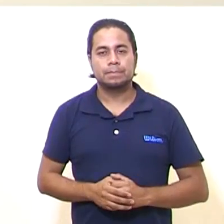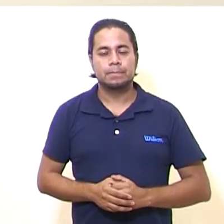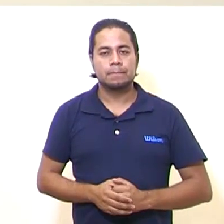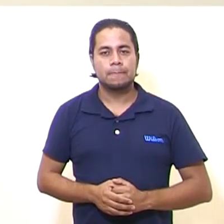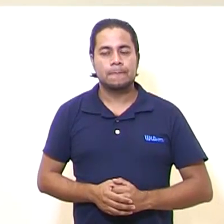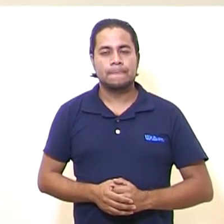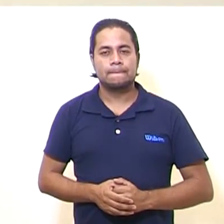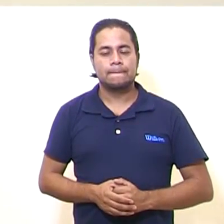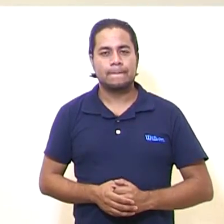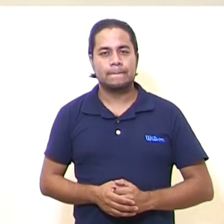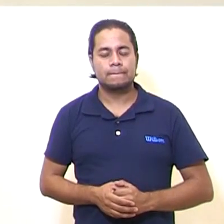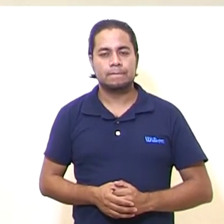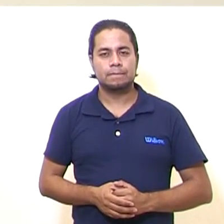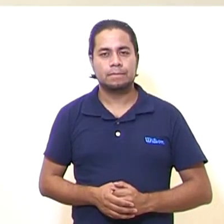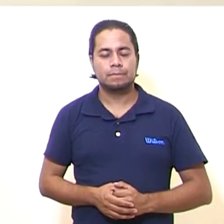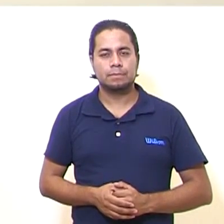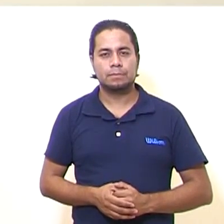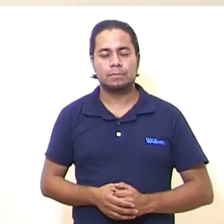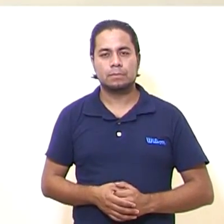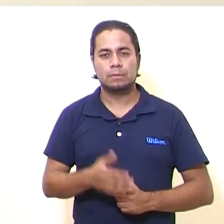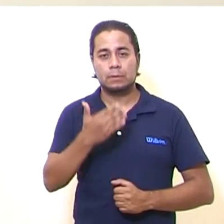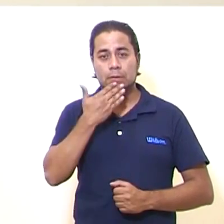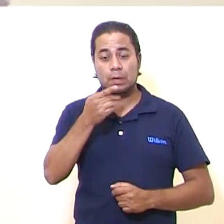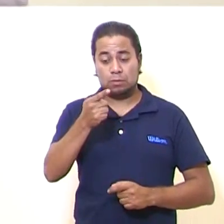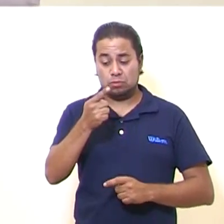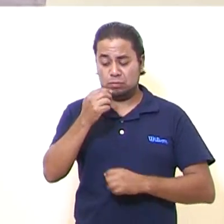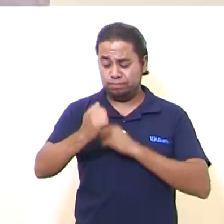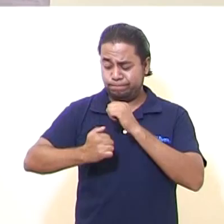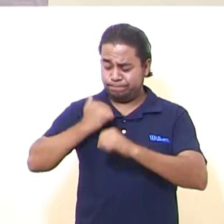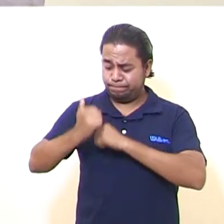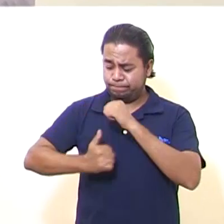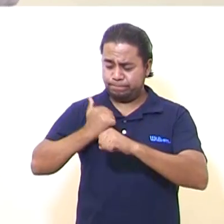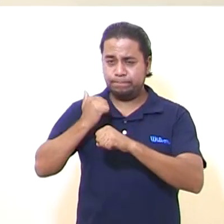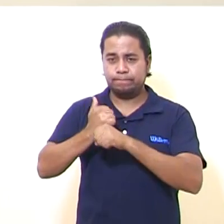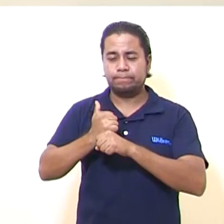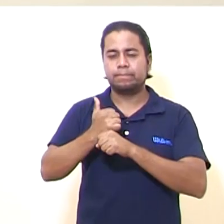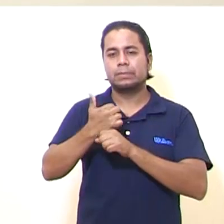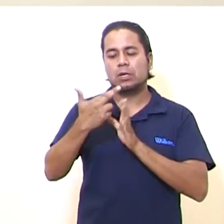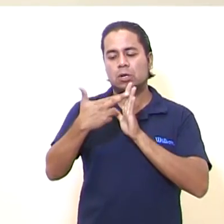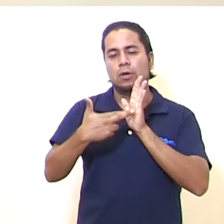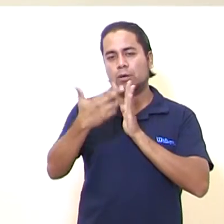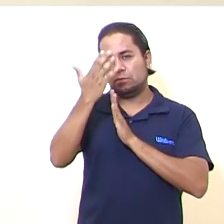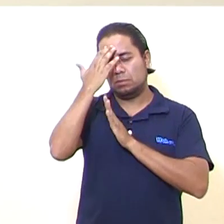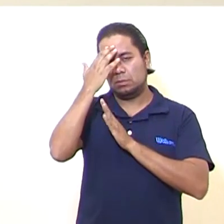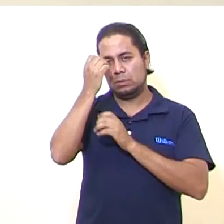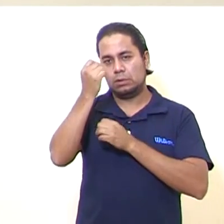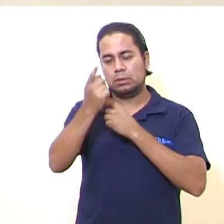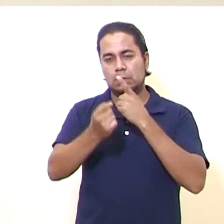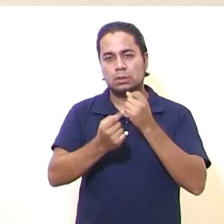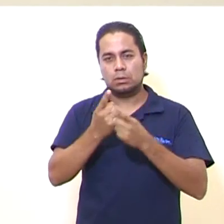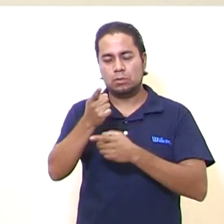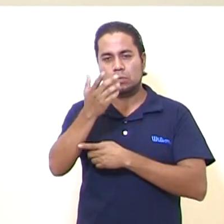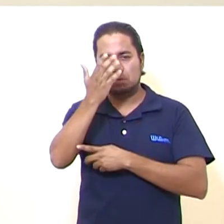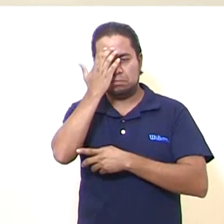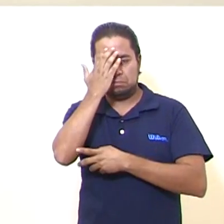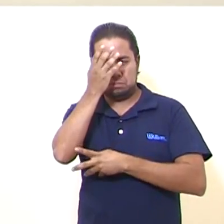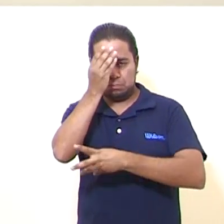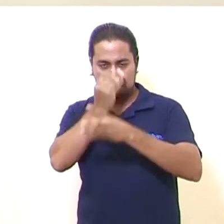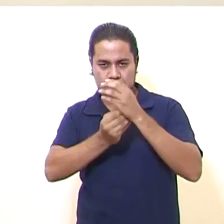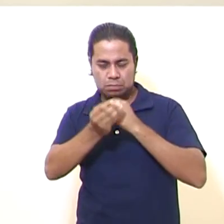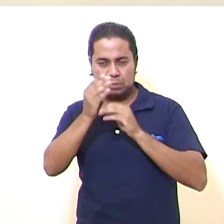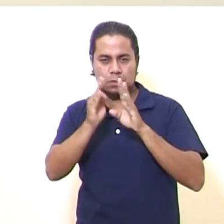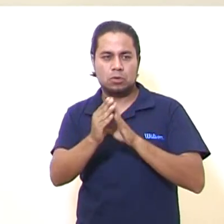ahora, estas reglas las has trabajado tú a lo largo de mucho tiempo. Hay grados en los cuales tú las aprendiste